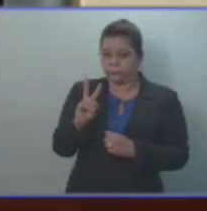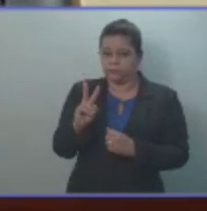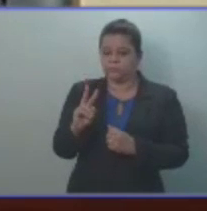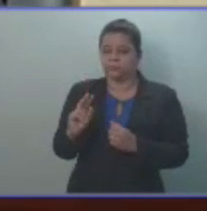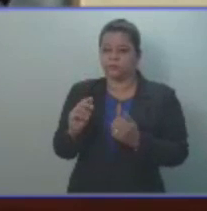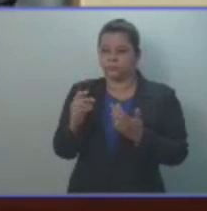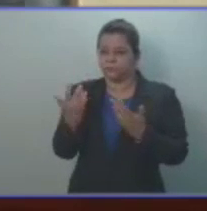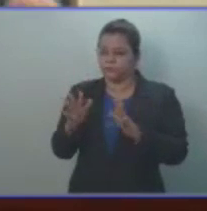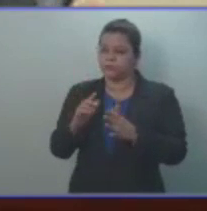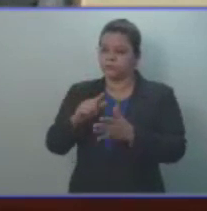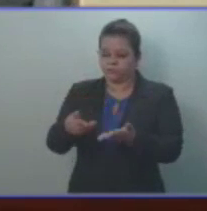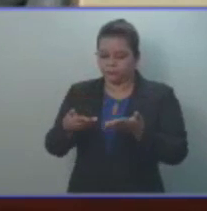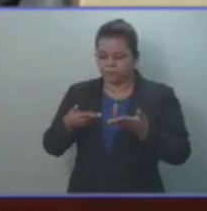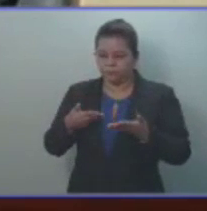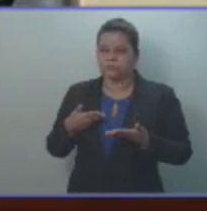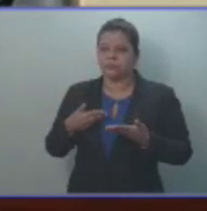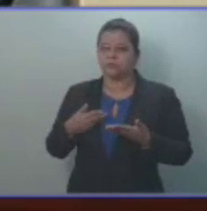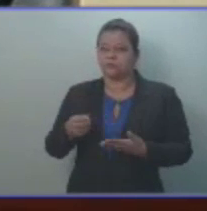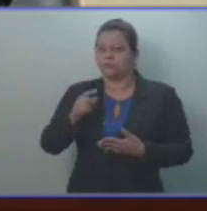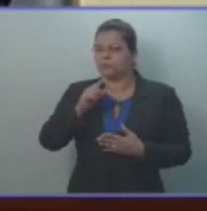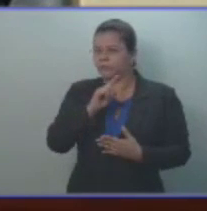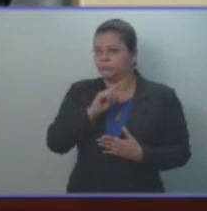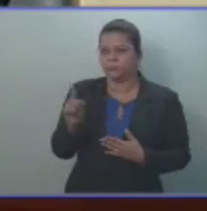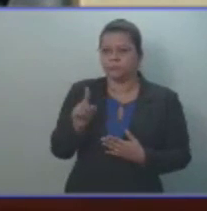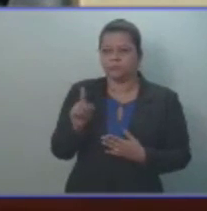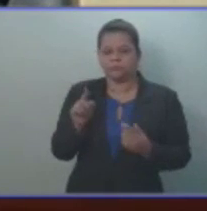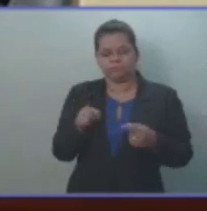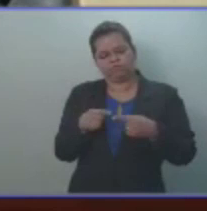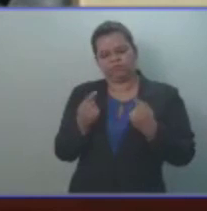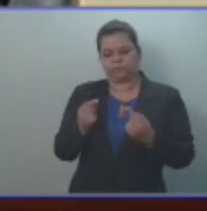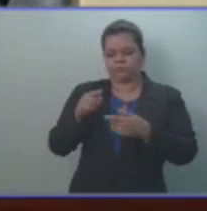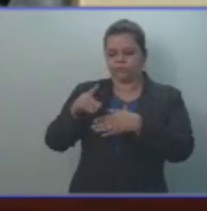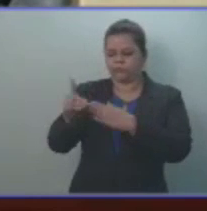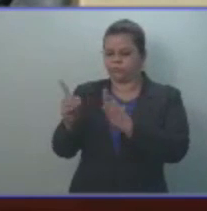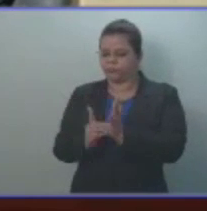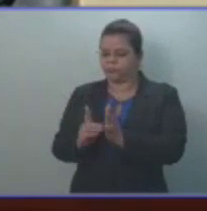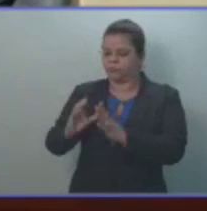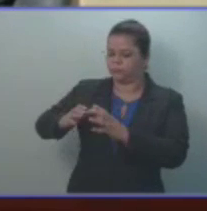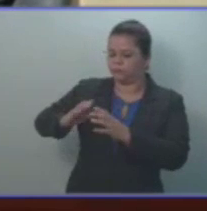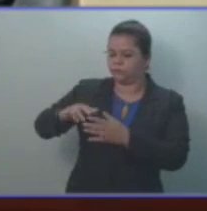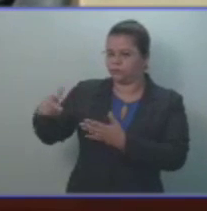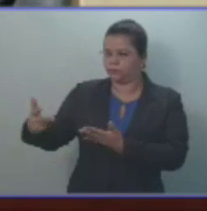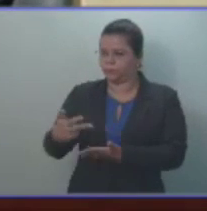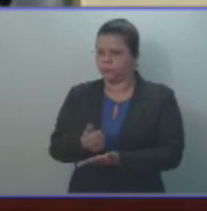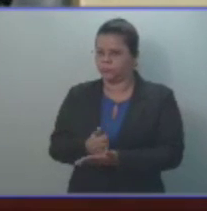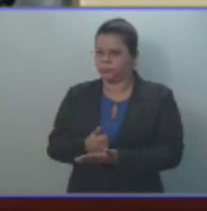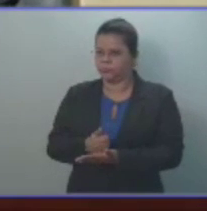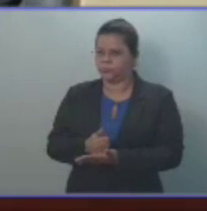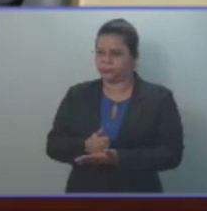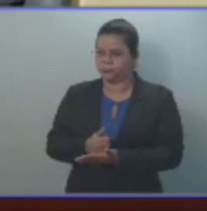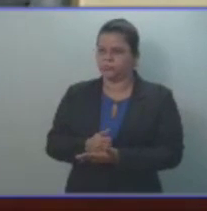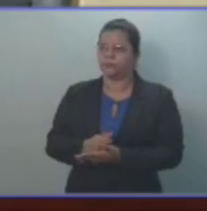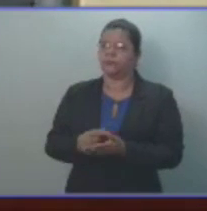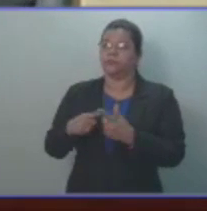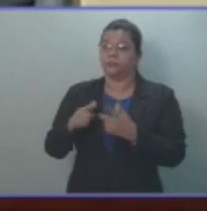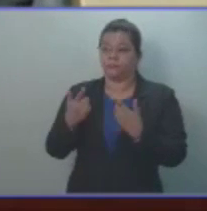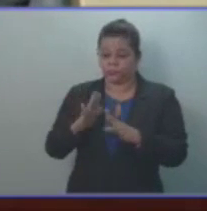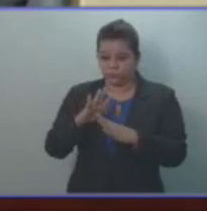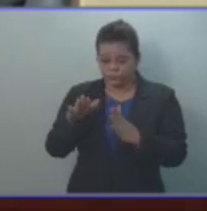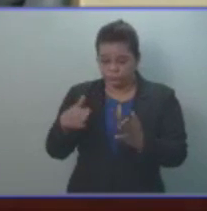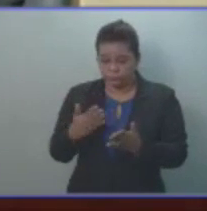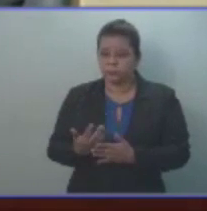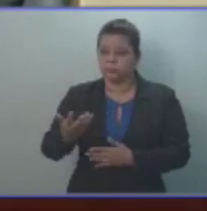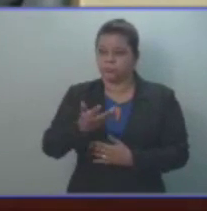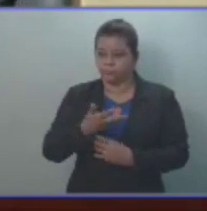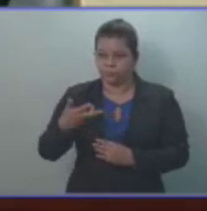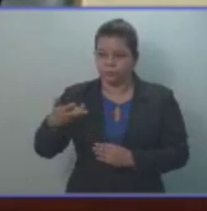derecho de no coincidir con el resto de diputados de la Comisión de Hacienda, y eso nosotros lo